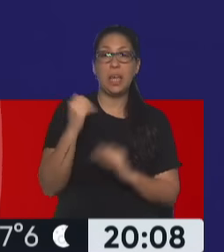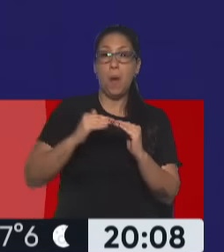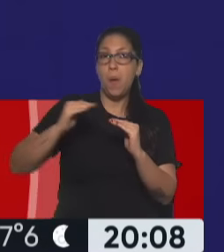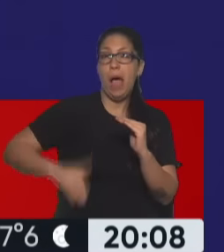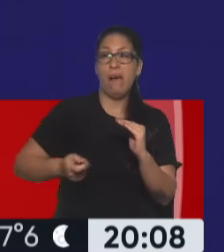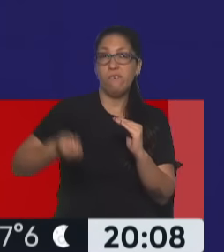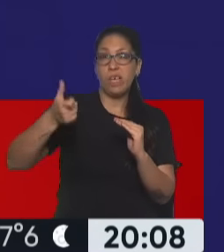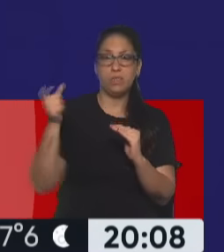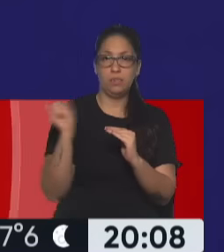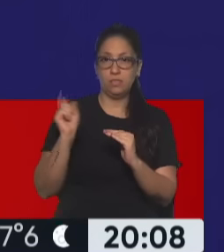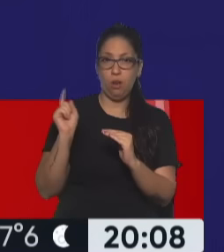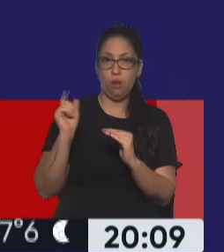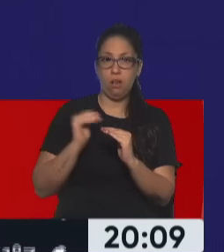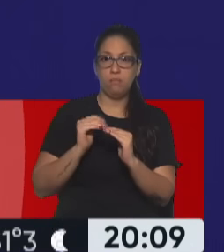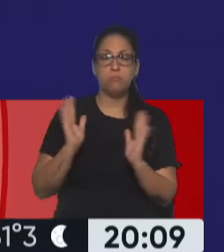Bueno,